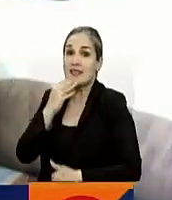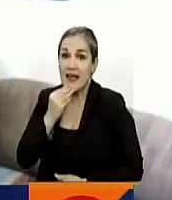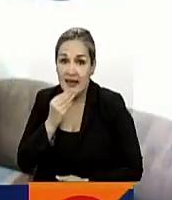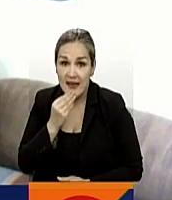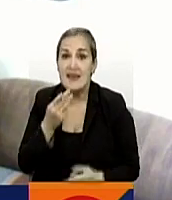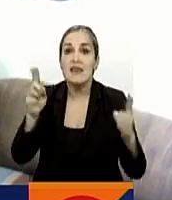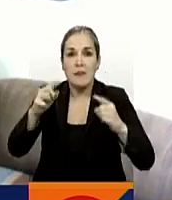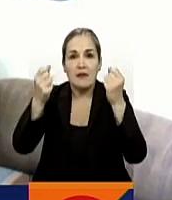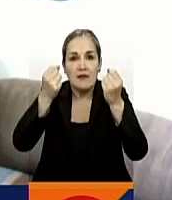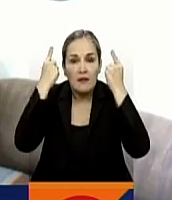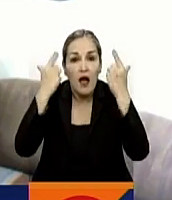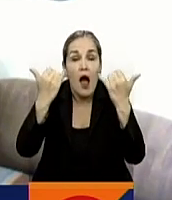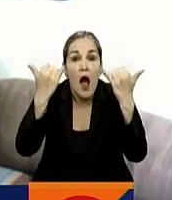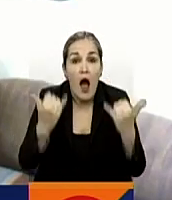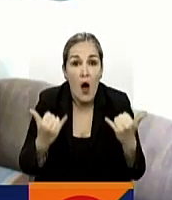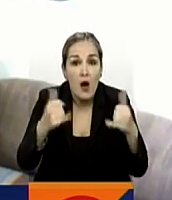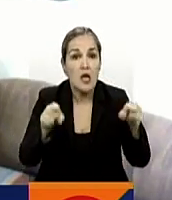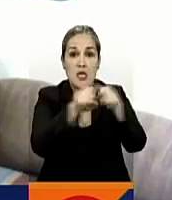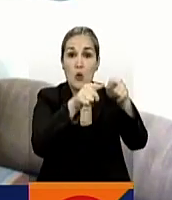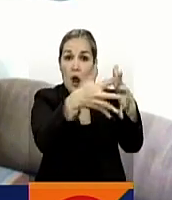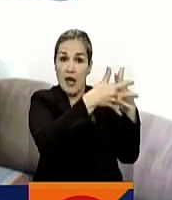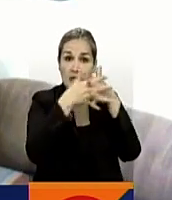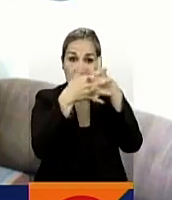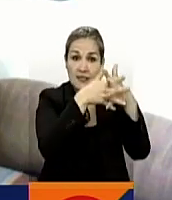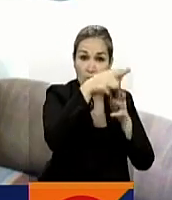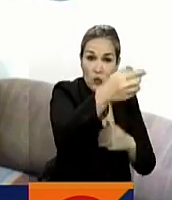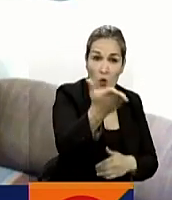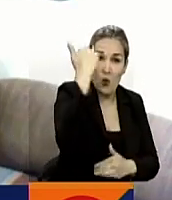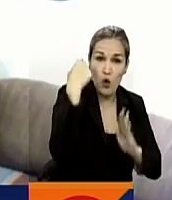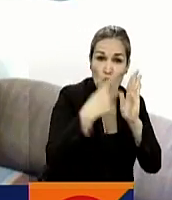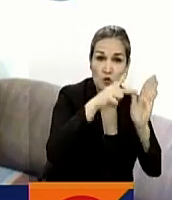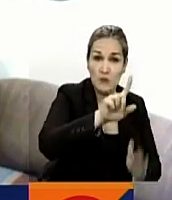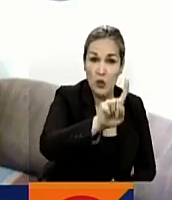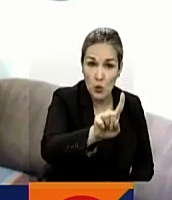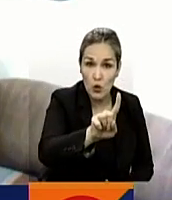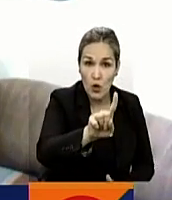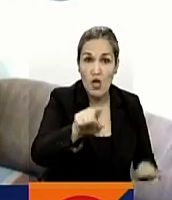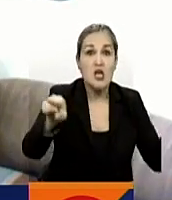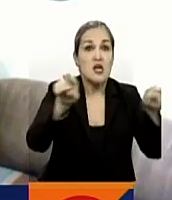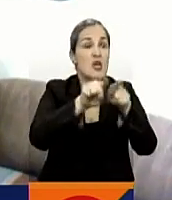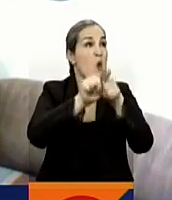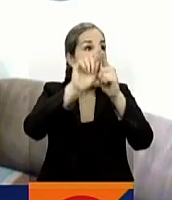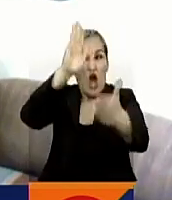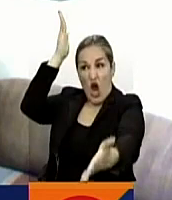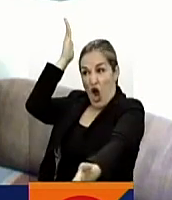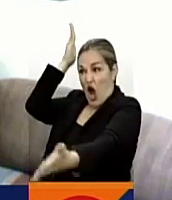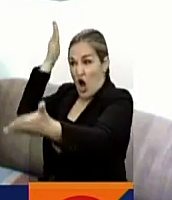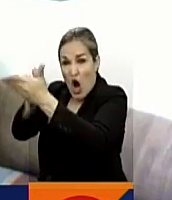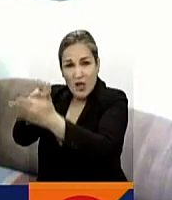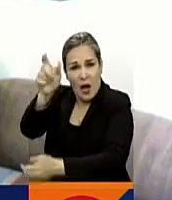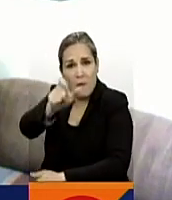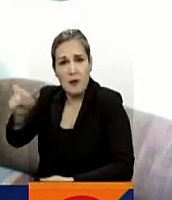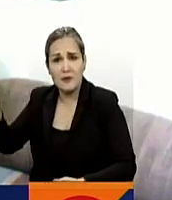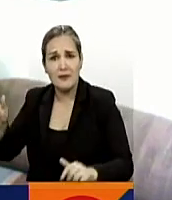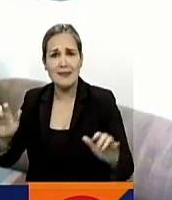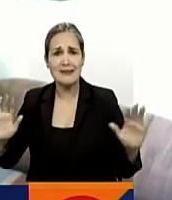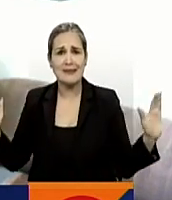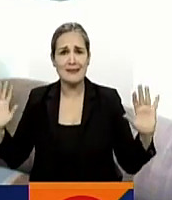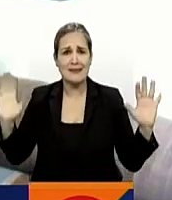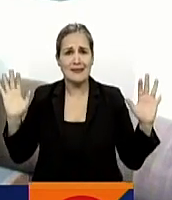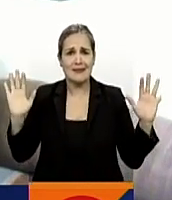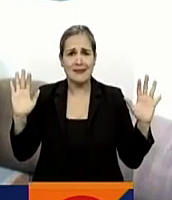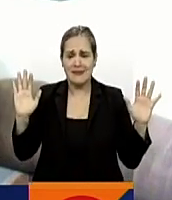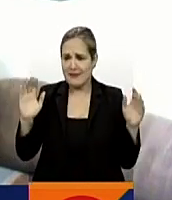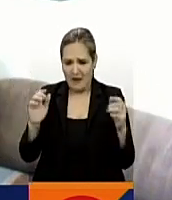eh Como hizo Estados Unidos en el 2001 poner al mundo contra la perida y decir los que no están con nosotros están en nuestra